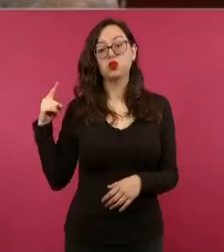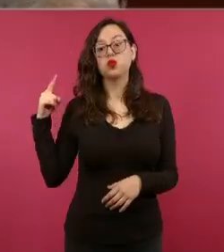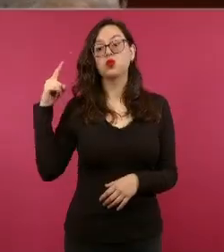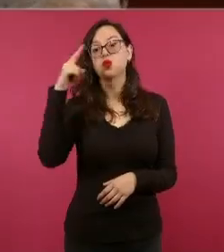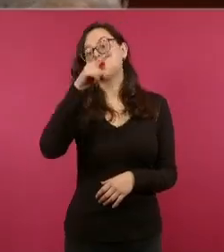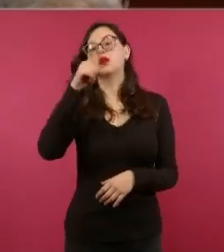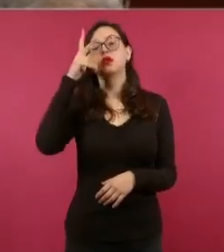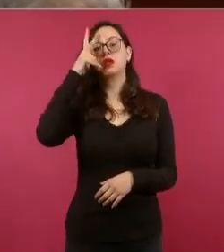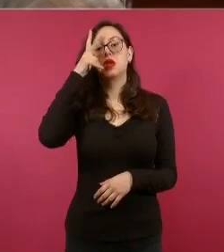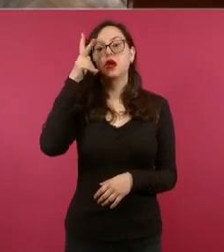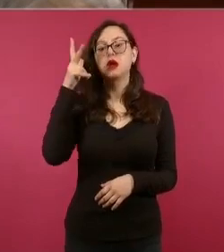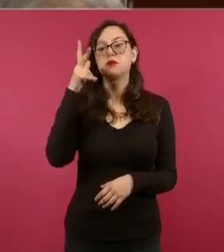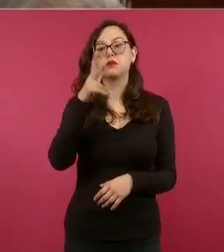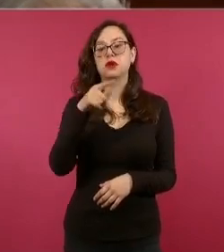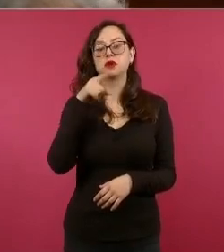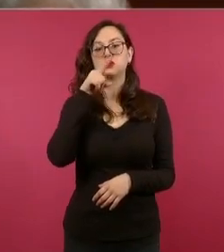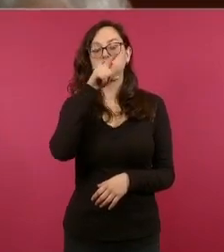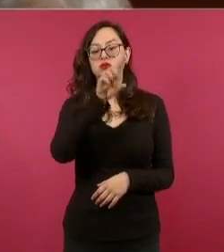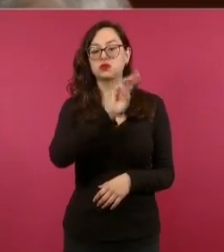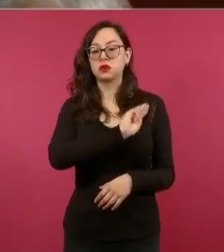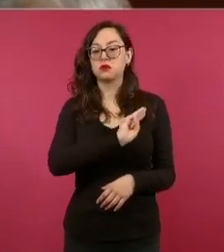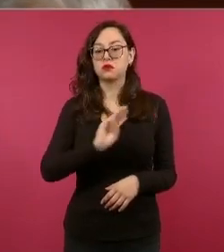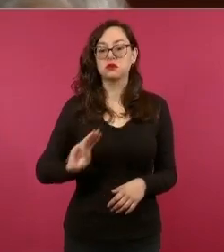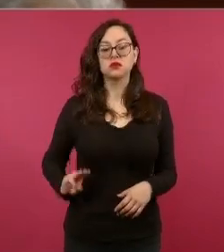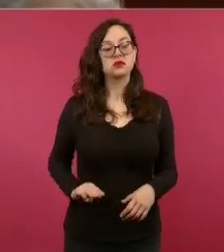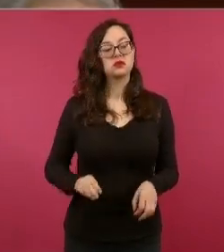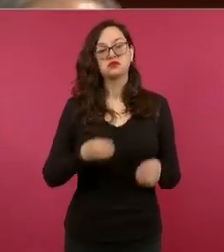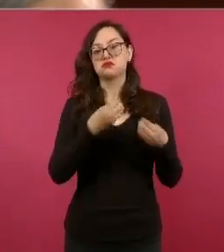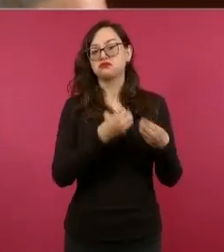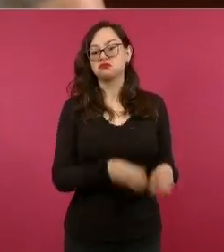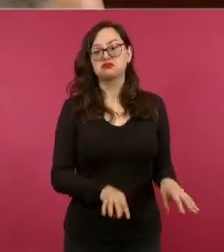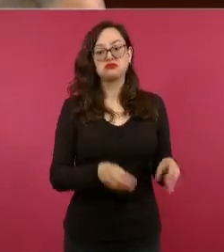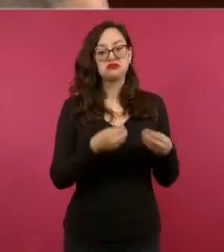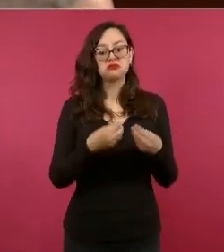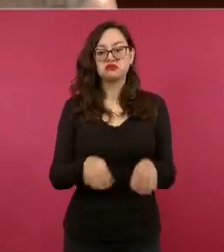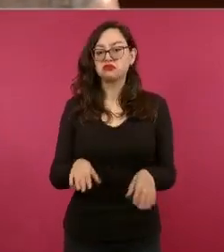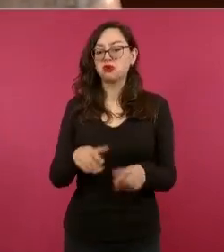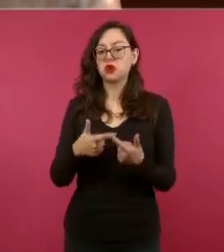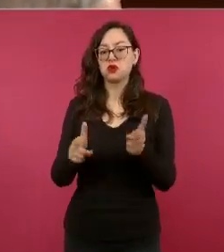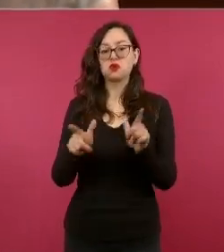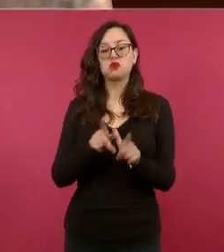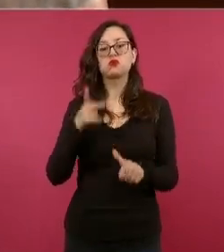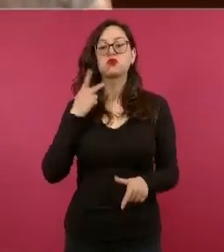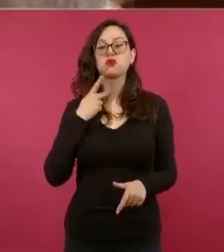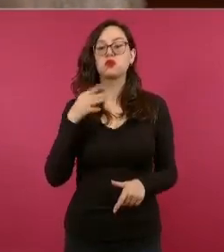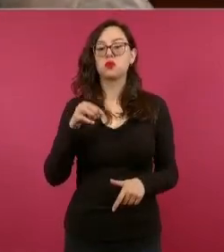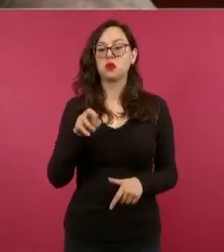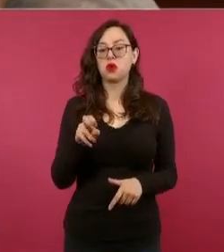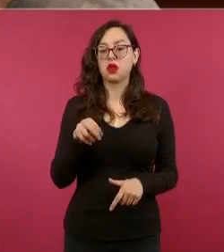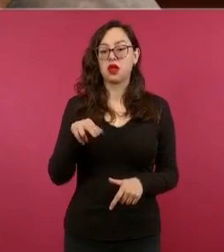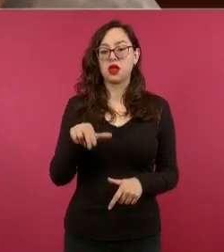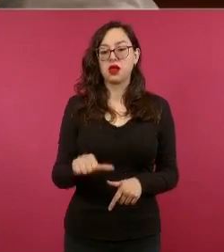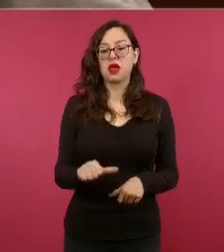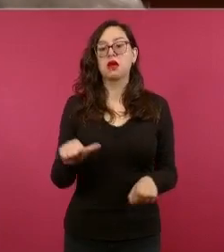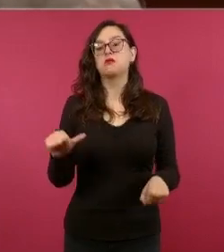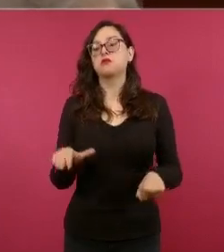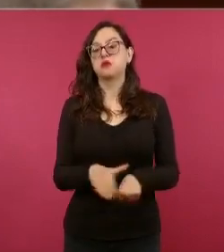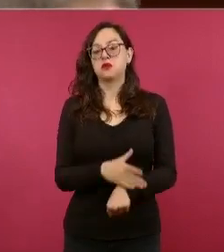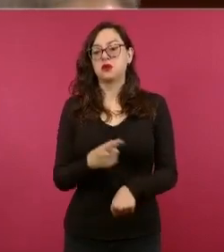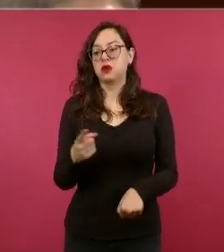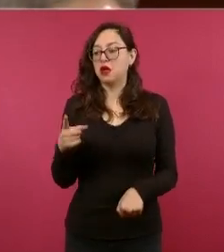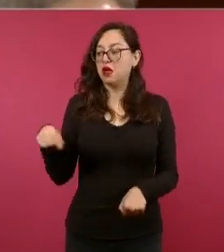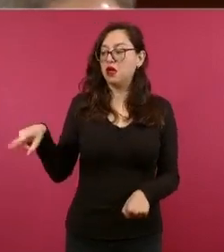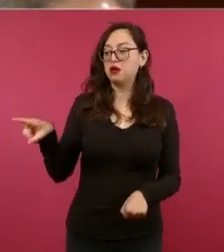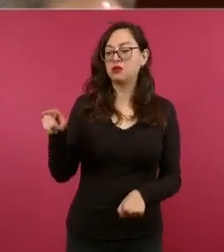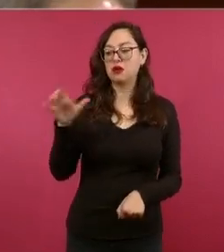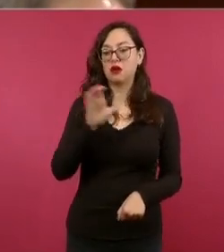la imposición de candidatos, y lo más grave es que también se vendieron algunas candidaturas y